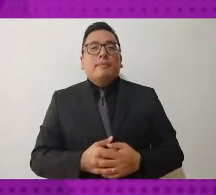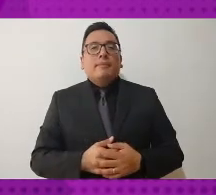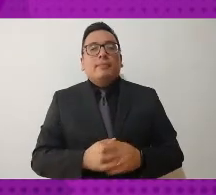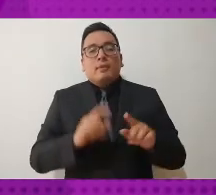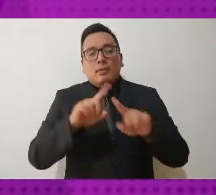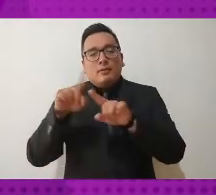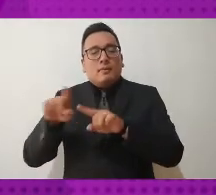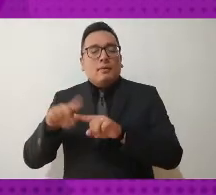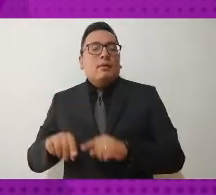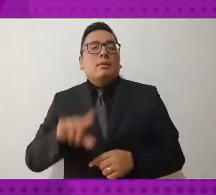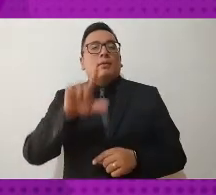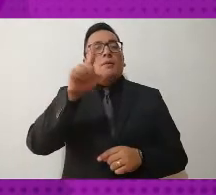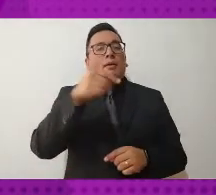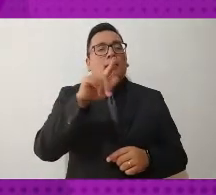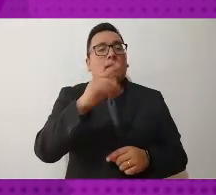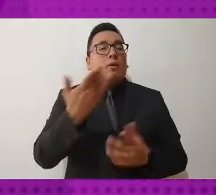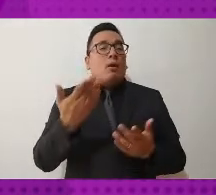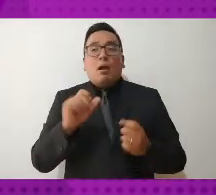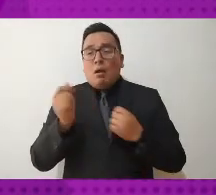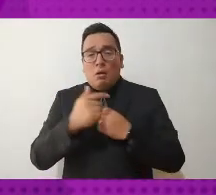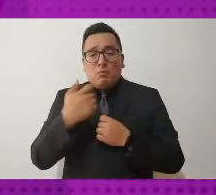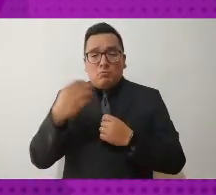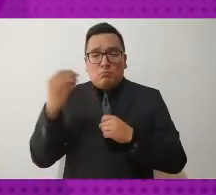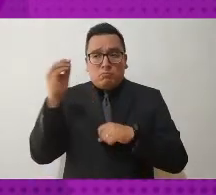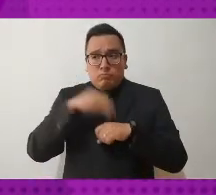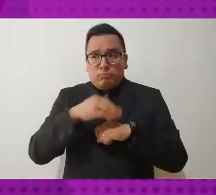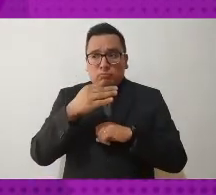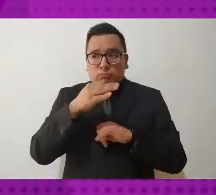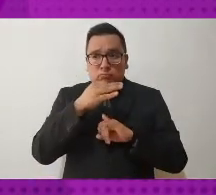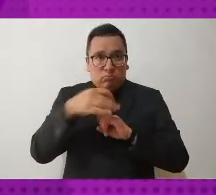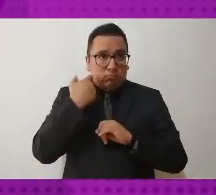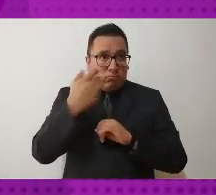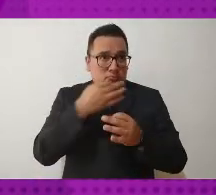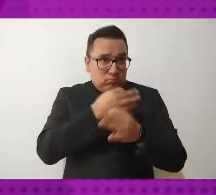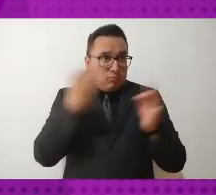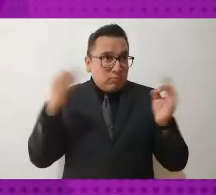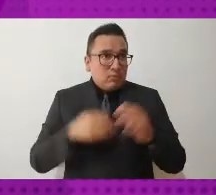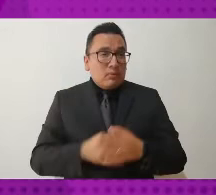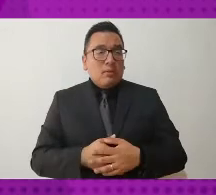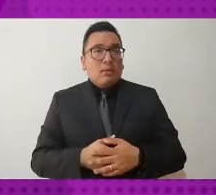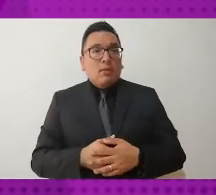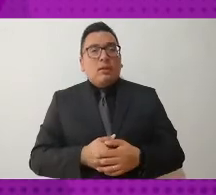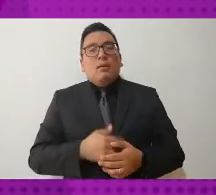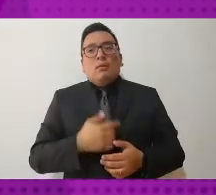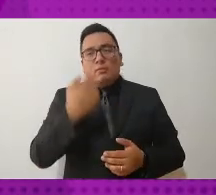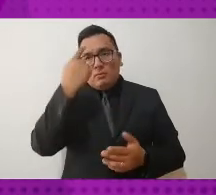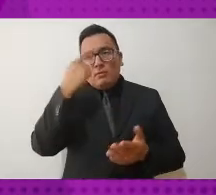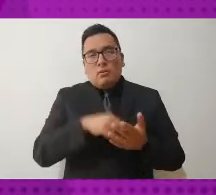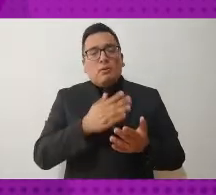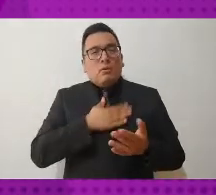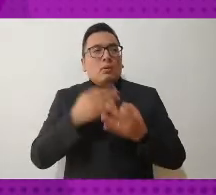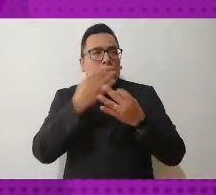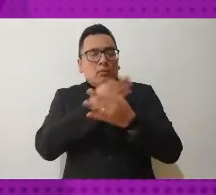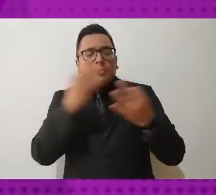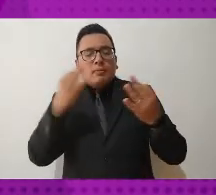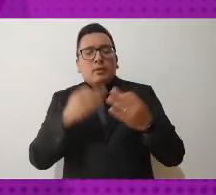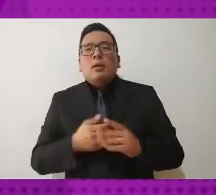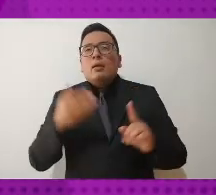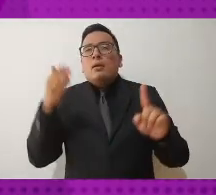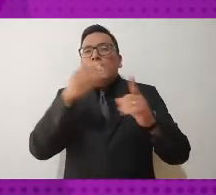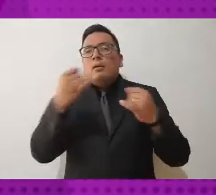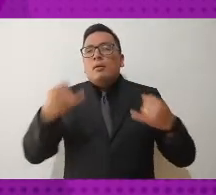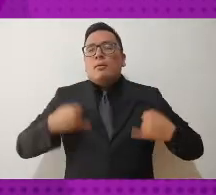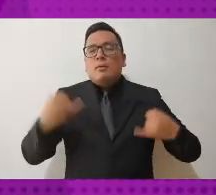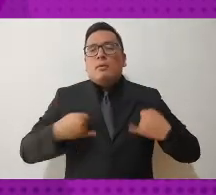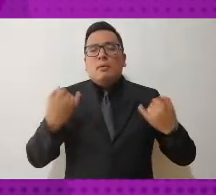darle el espacio para un mensaje final que te gustaría compartirnos claro creo que mi mensaje final iría más dirigido a los jóvenes